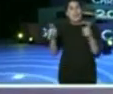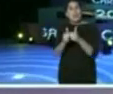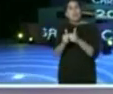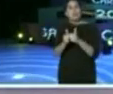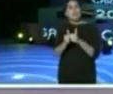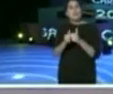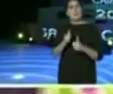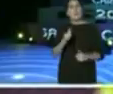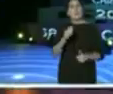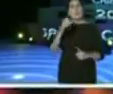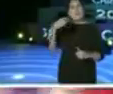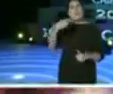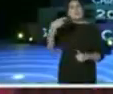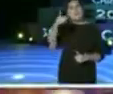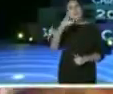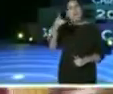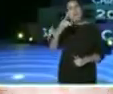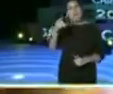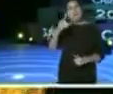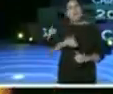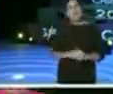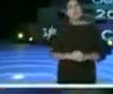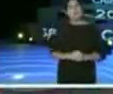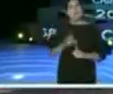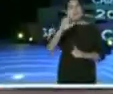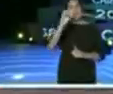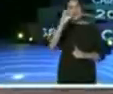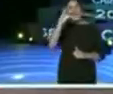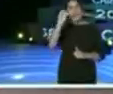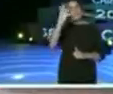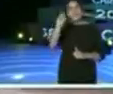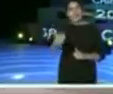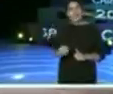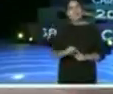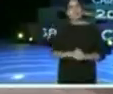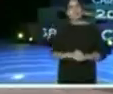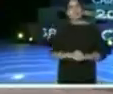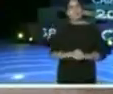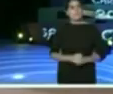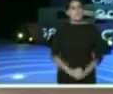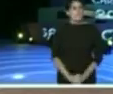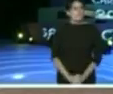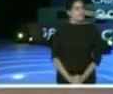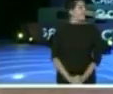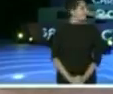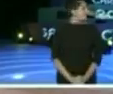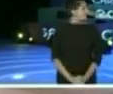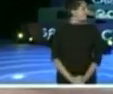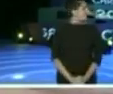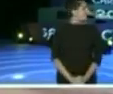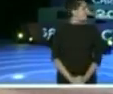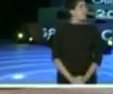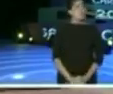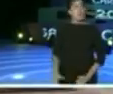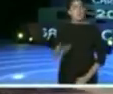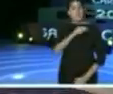Jennifer García Dorta de Ferretería Chávez de Guamasa y Tegas Tacoronte. Primer premio